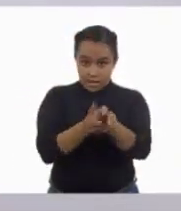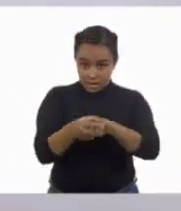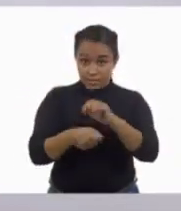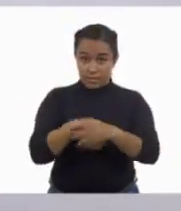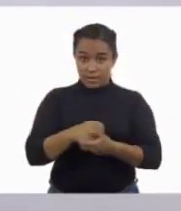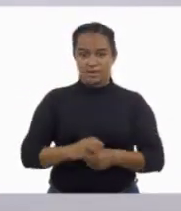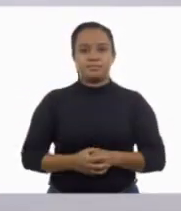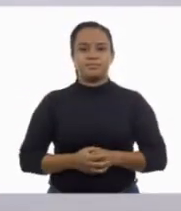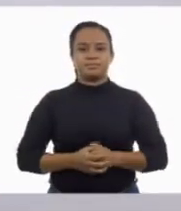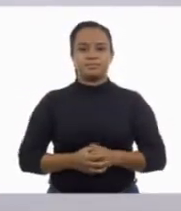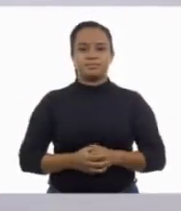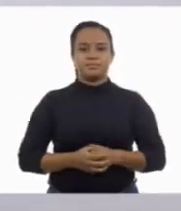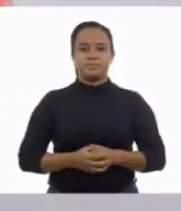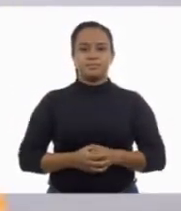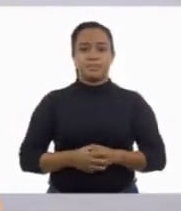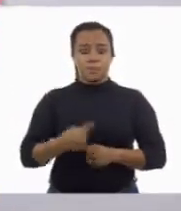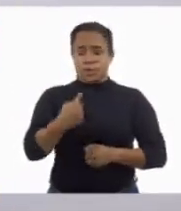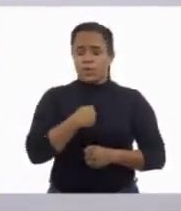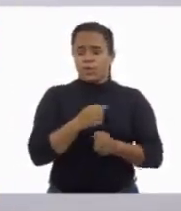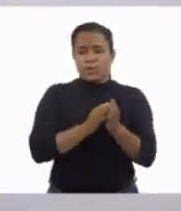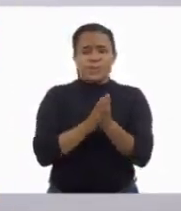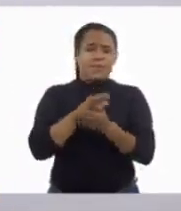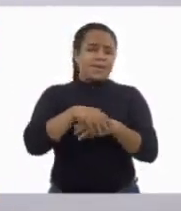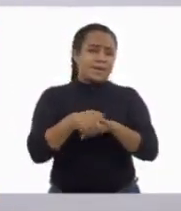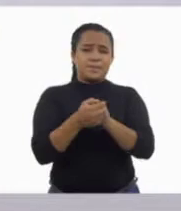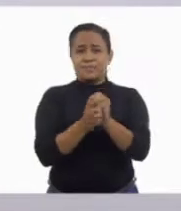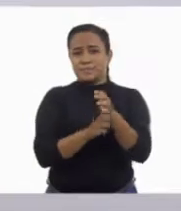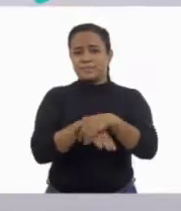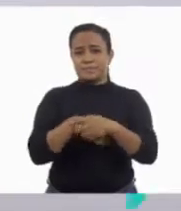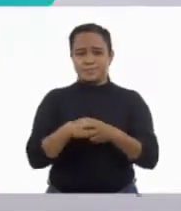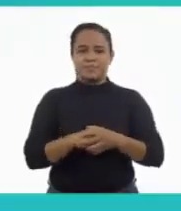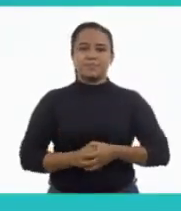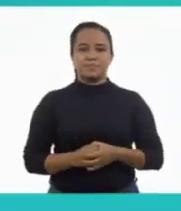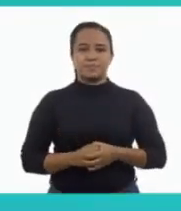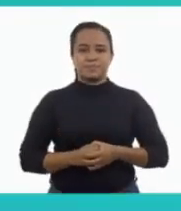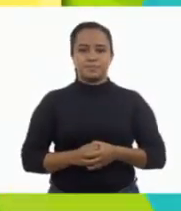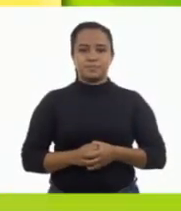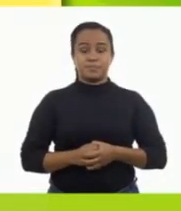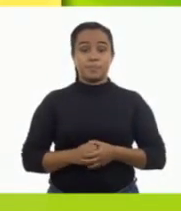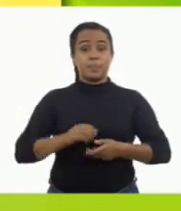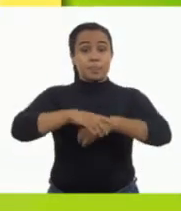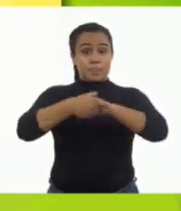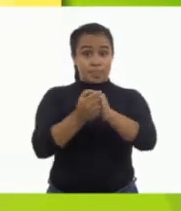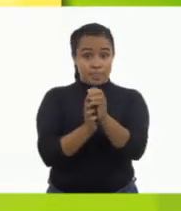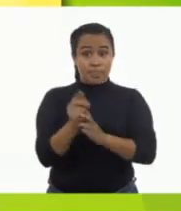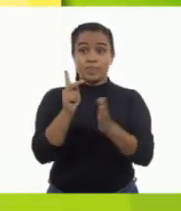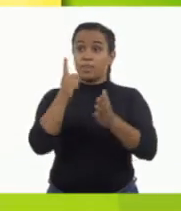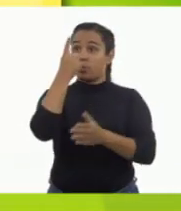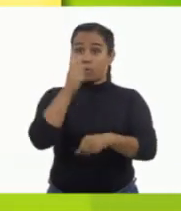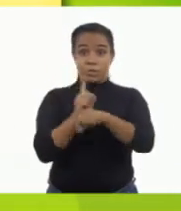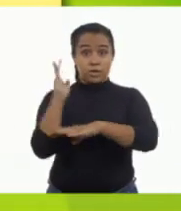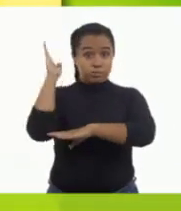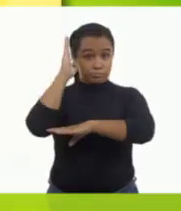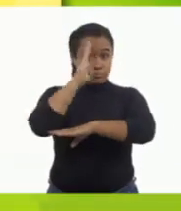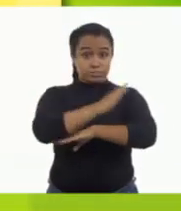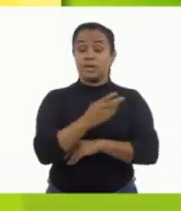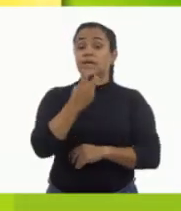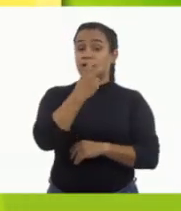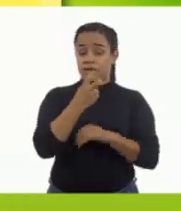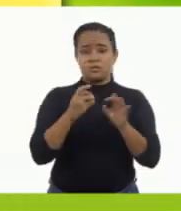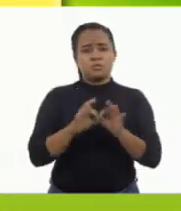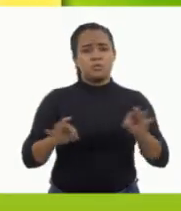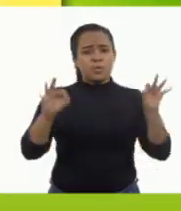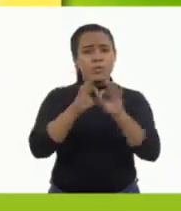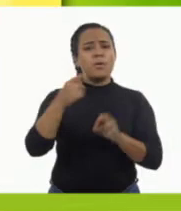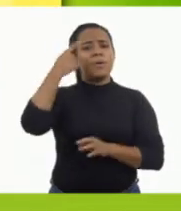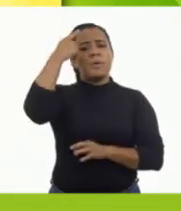manos. Yo me lavo las manitas. Lavarnos las manos varias veces al día es